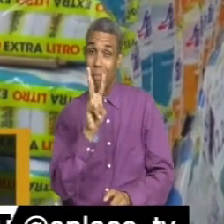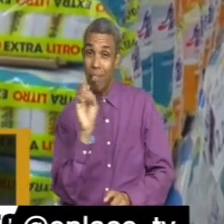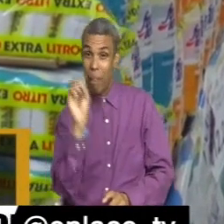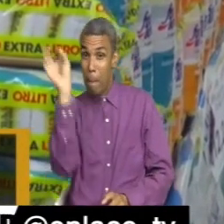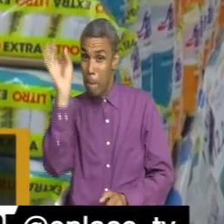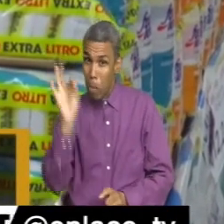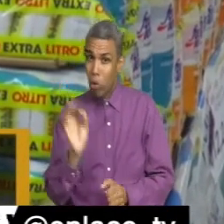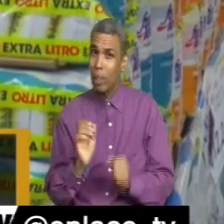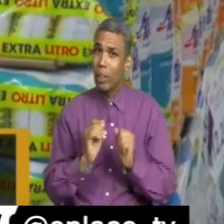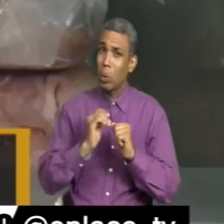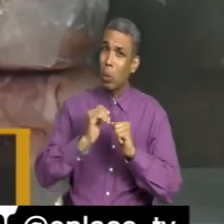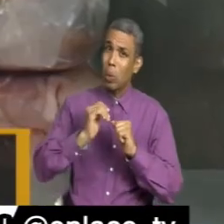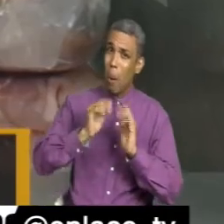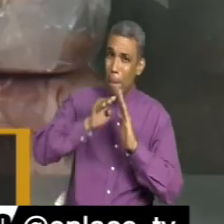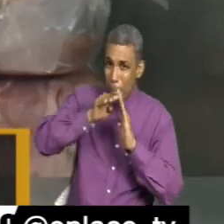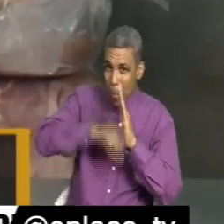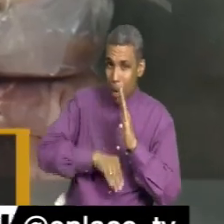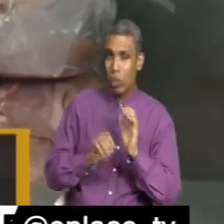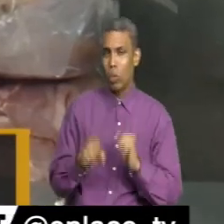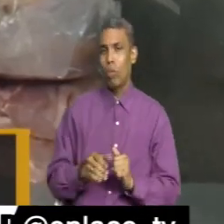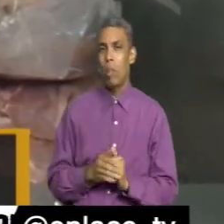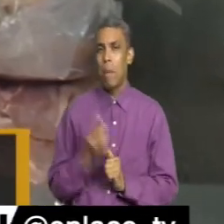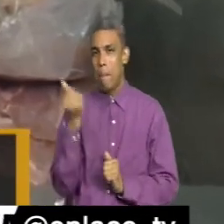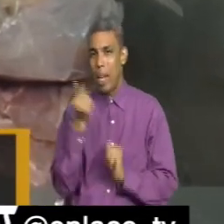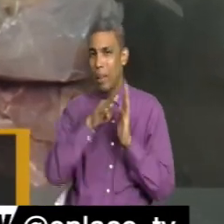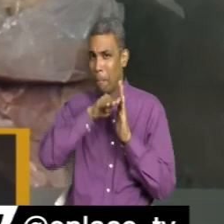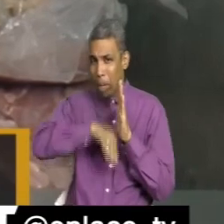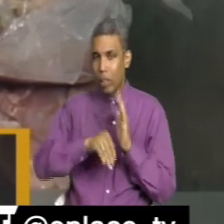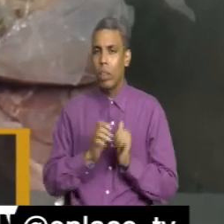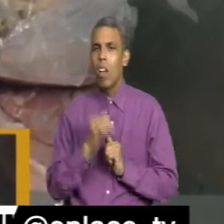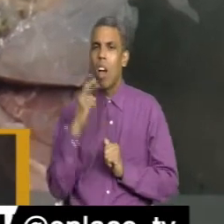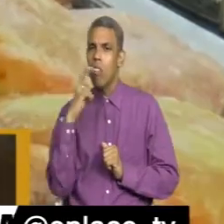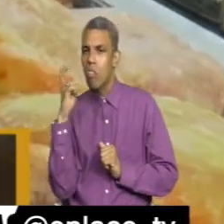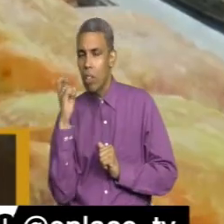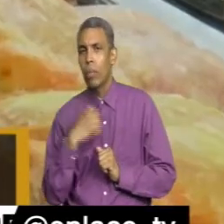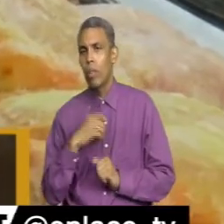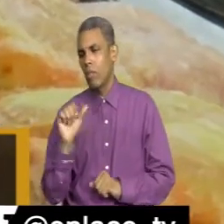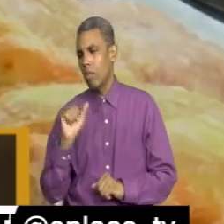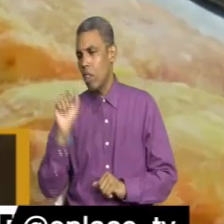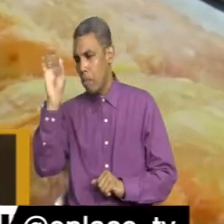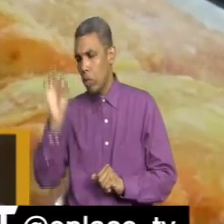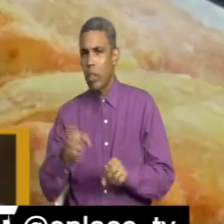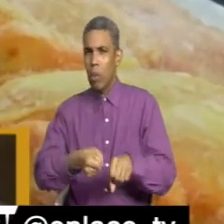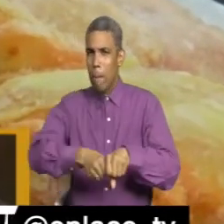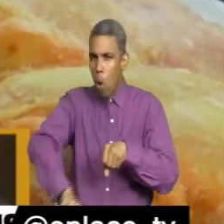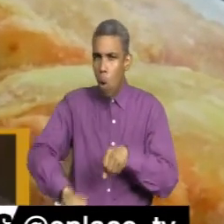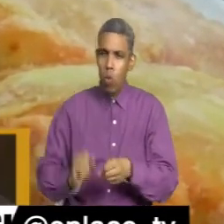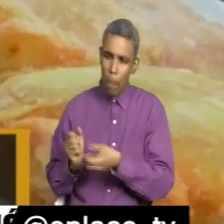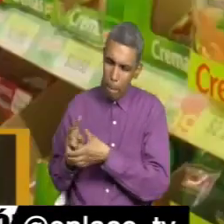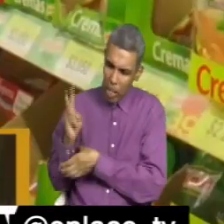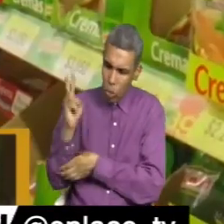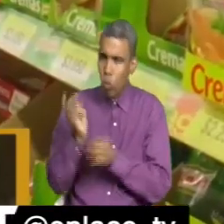descuento, six-pack de leche a 9.600 pesos. Y la carne con el 10%, y el pollo, y las verduras, y el